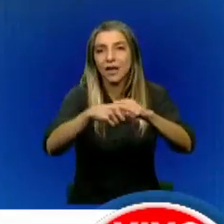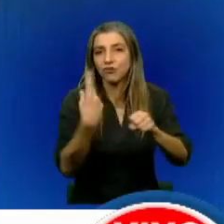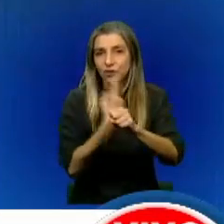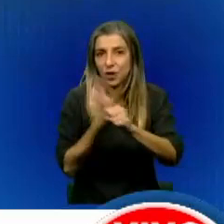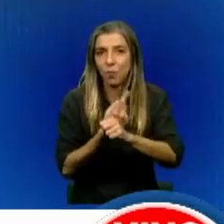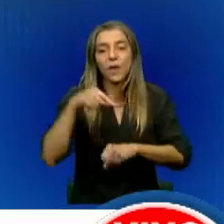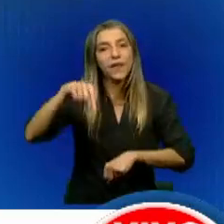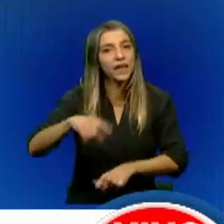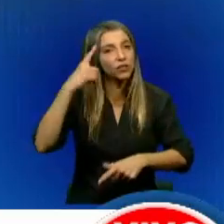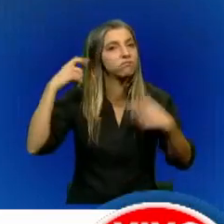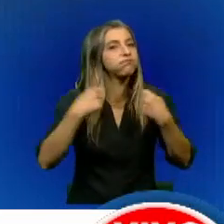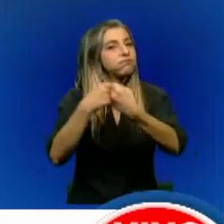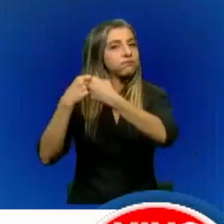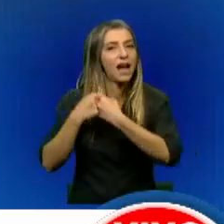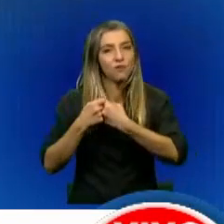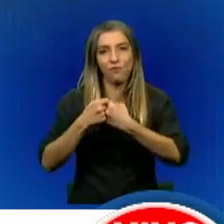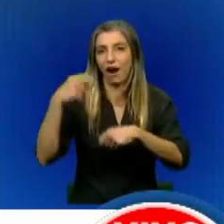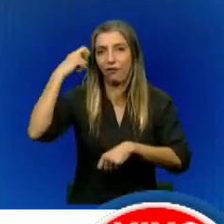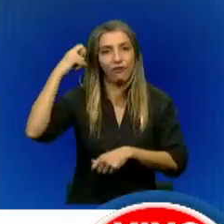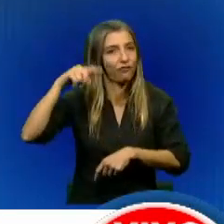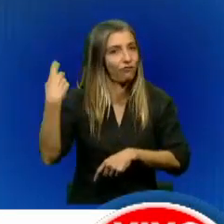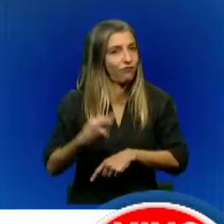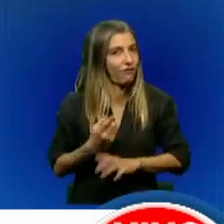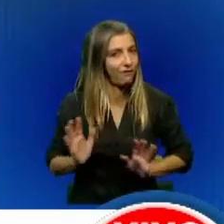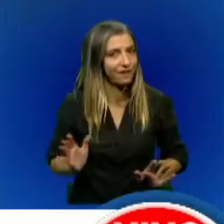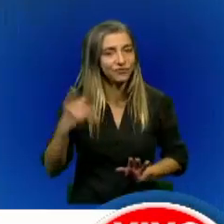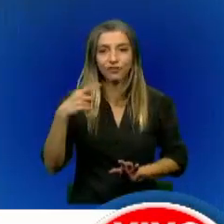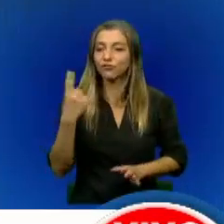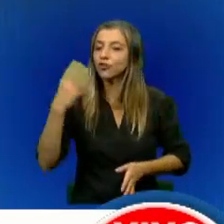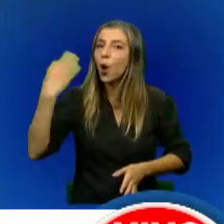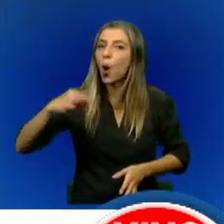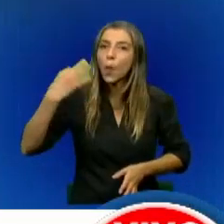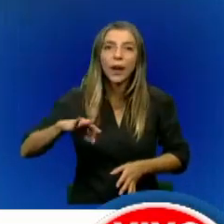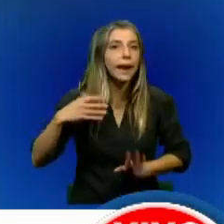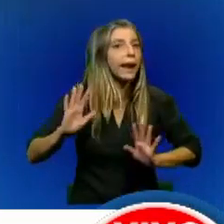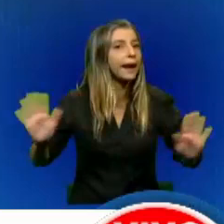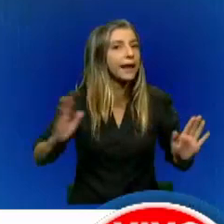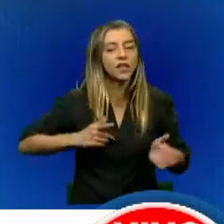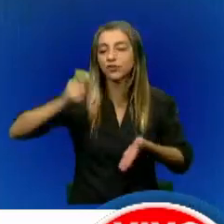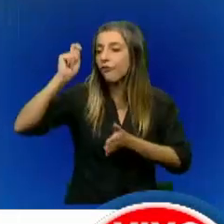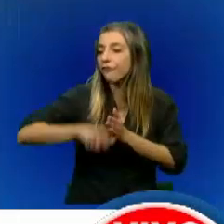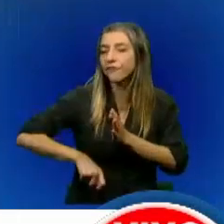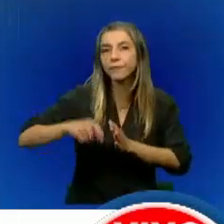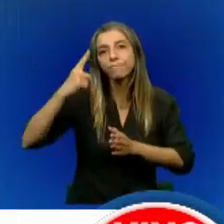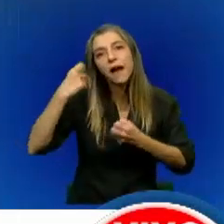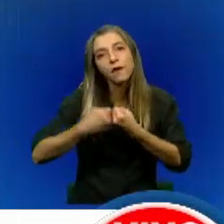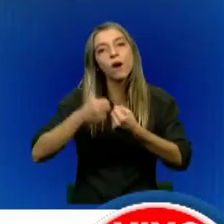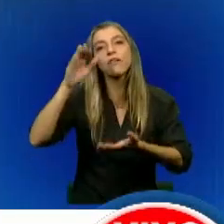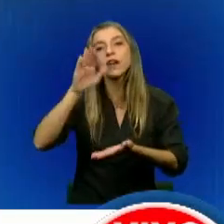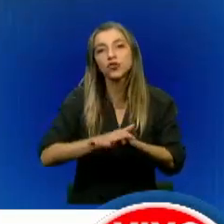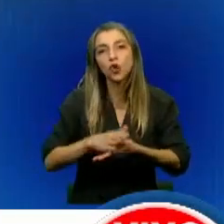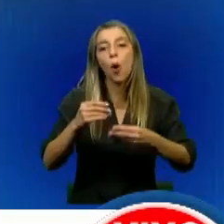las fuerzas políticas de este Congreso Nacional que se obligan a no volver ni a dilatar ni a